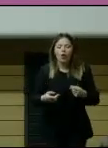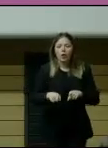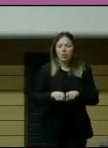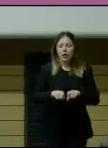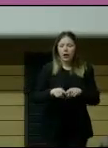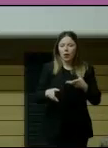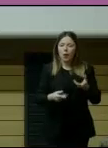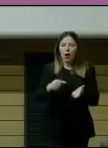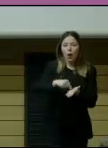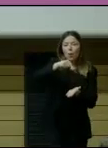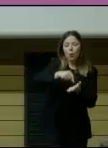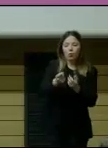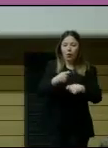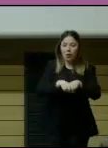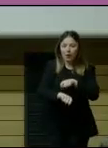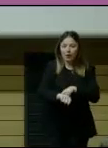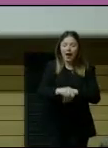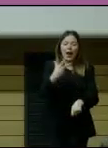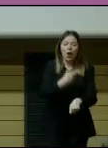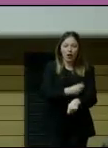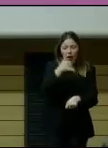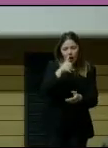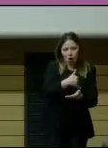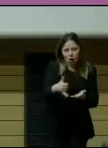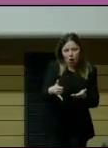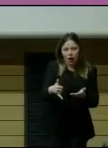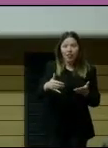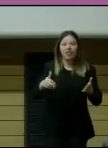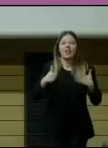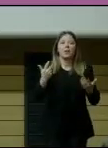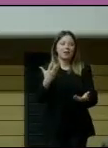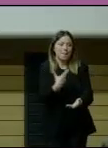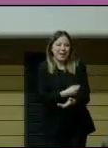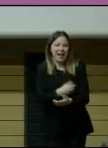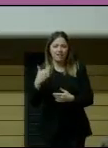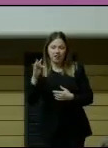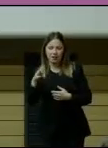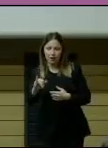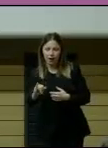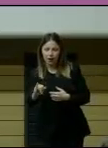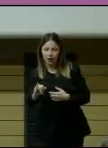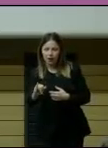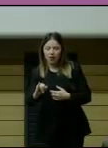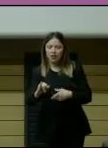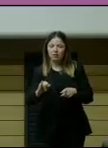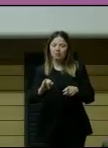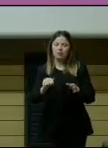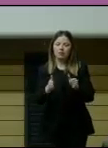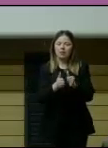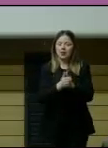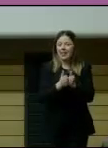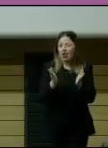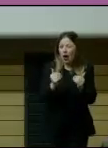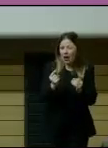desmantelan pues, un punto de venta que hay heroína y cocaína y de todo, y encuentran un vial de fentanilo, decomisan fentanilo. Pero que